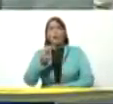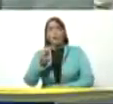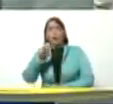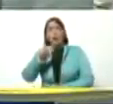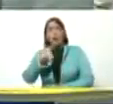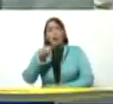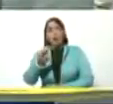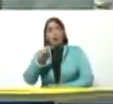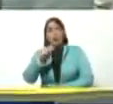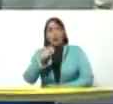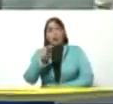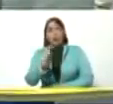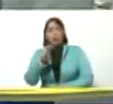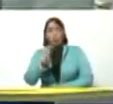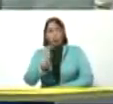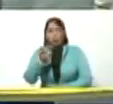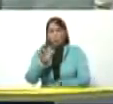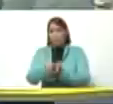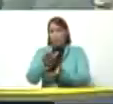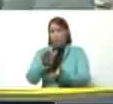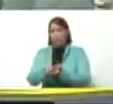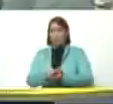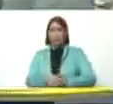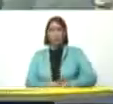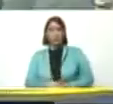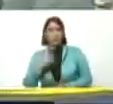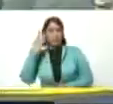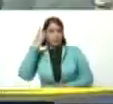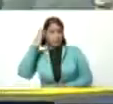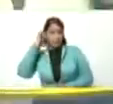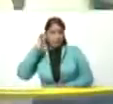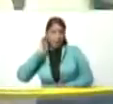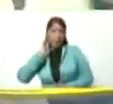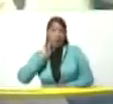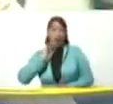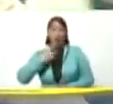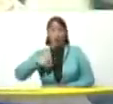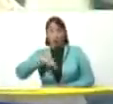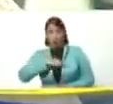en Margarita, si mal no recuerdo, Ali. Allá estuvimos